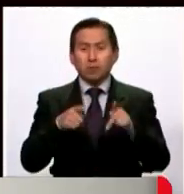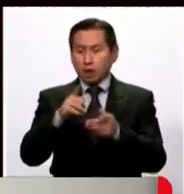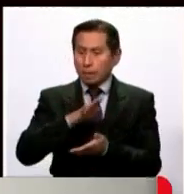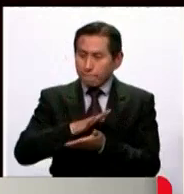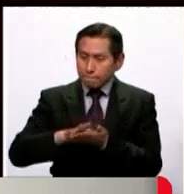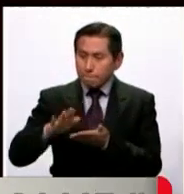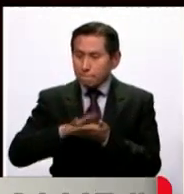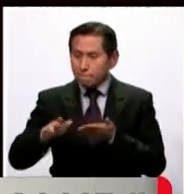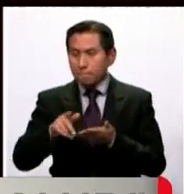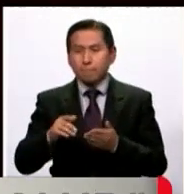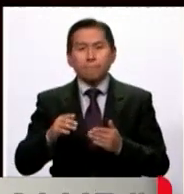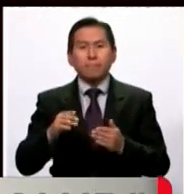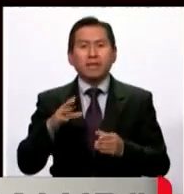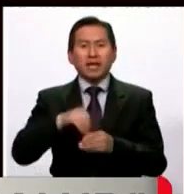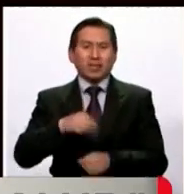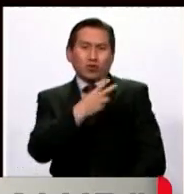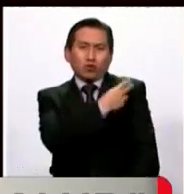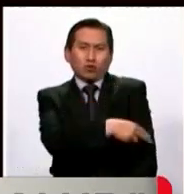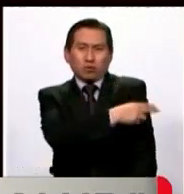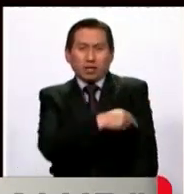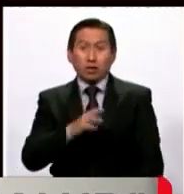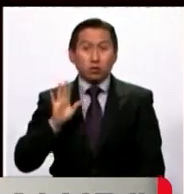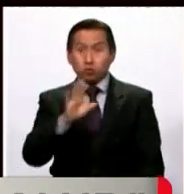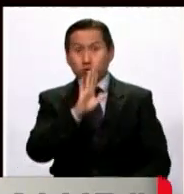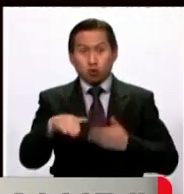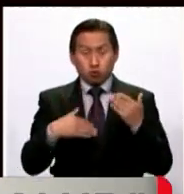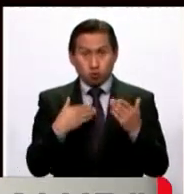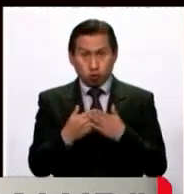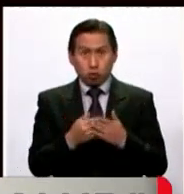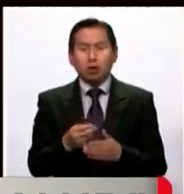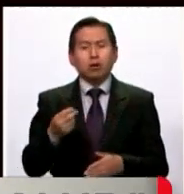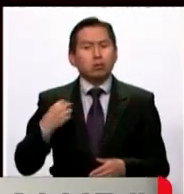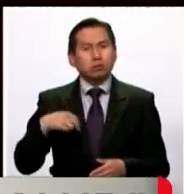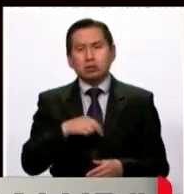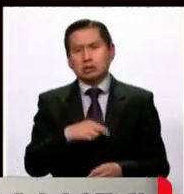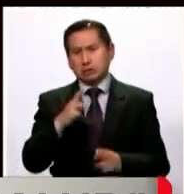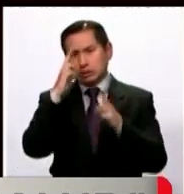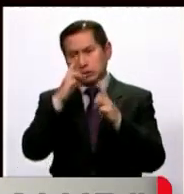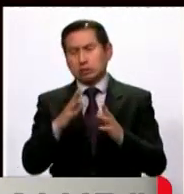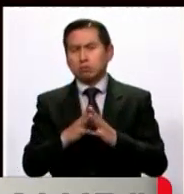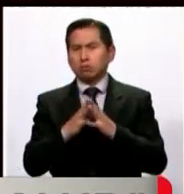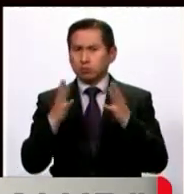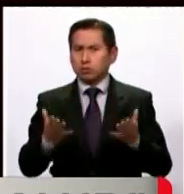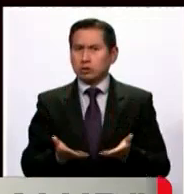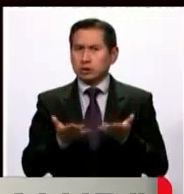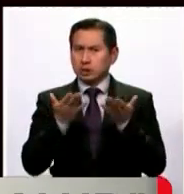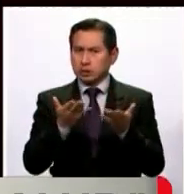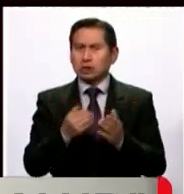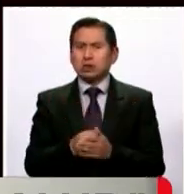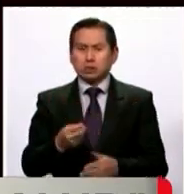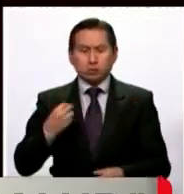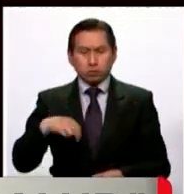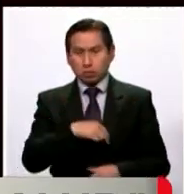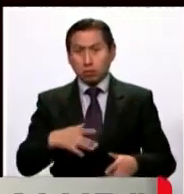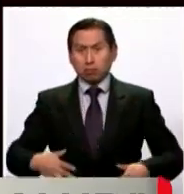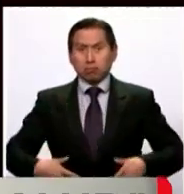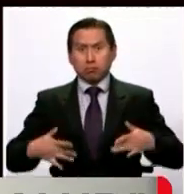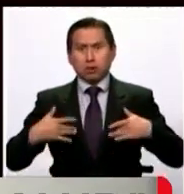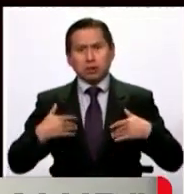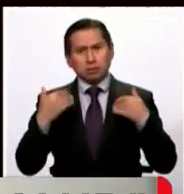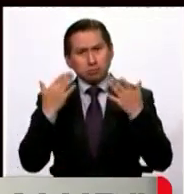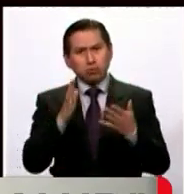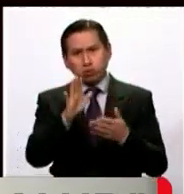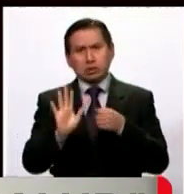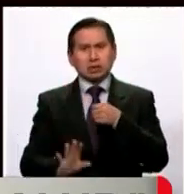higiene hospitalaria. A todos ellos les debemos mucho, les debemos la vida. Y